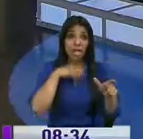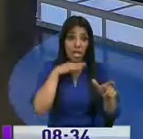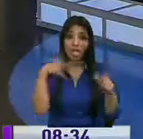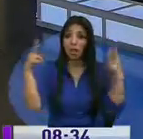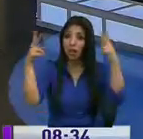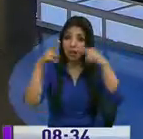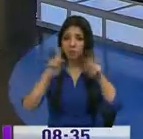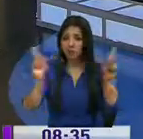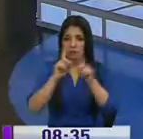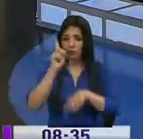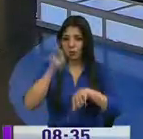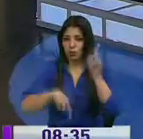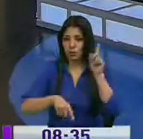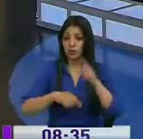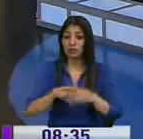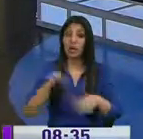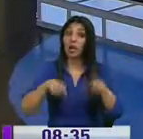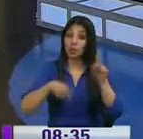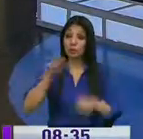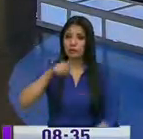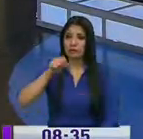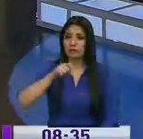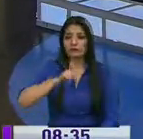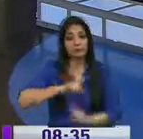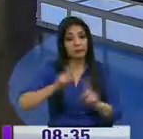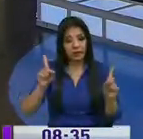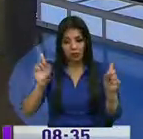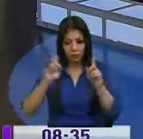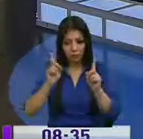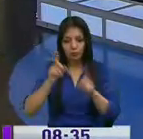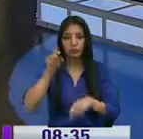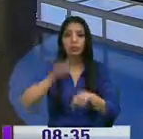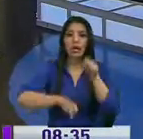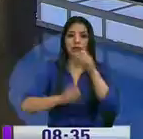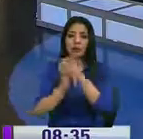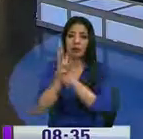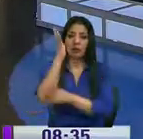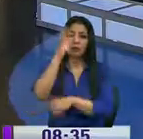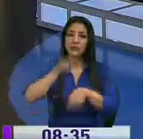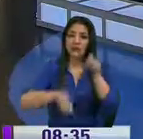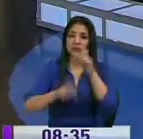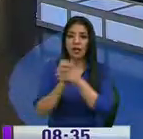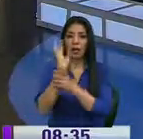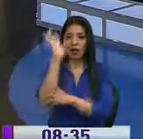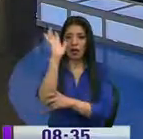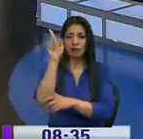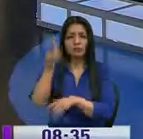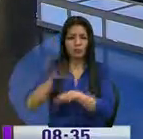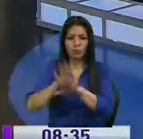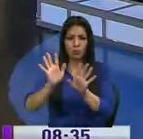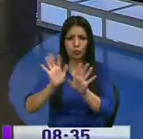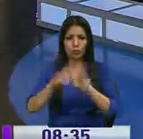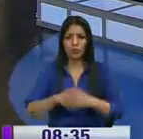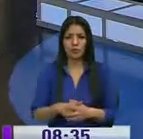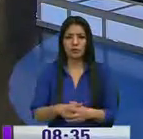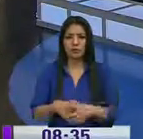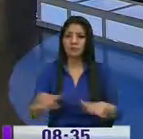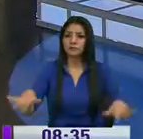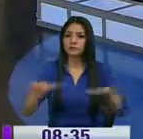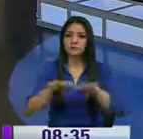y. Que solito. Los hay, ¿no? No vale. Y los hay y sí, dañan a los pobres arbolitos, tienen la culpa, dañan el